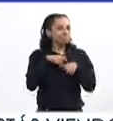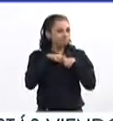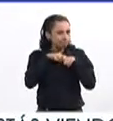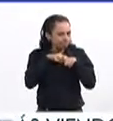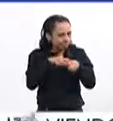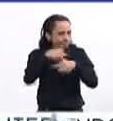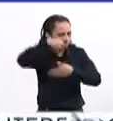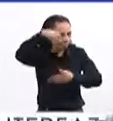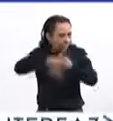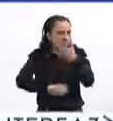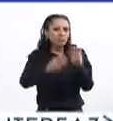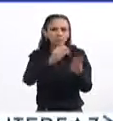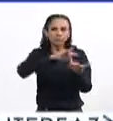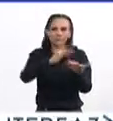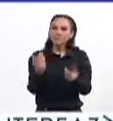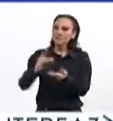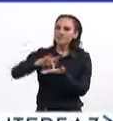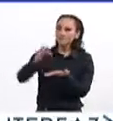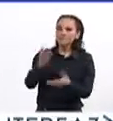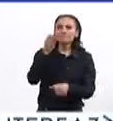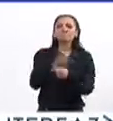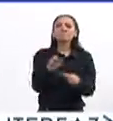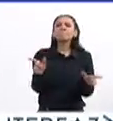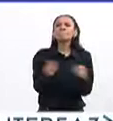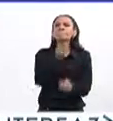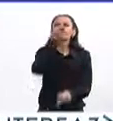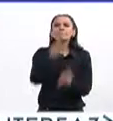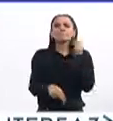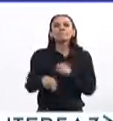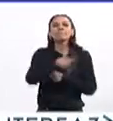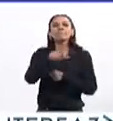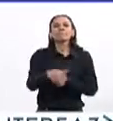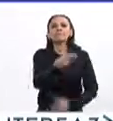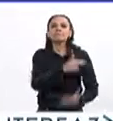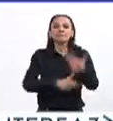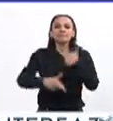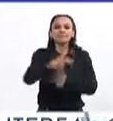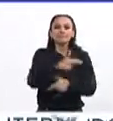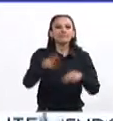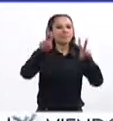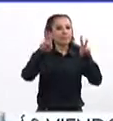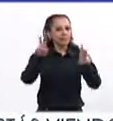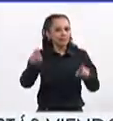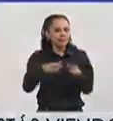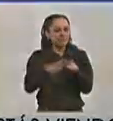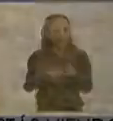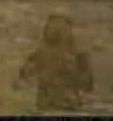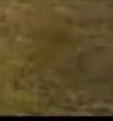Muchísimas gracias. Gracias. Vamos a hacer una brevísima pausa. Regresamos con más temas. Esto es Interfaz.